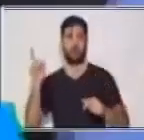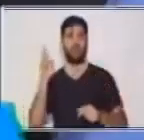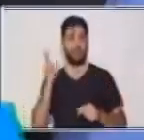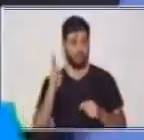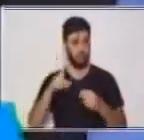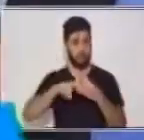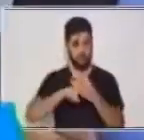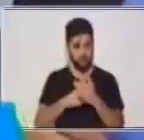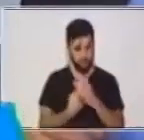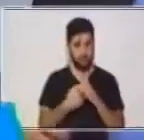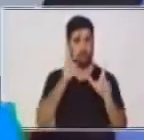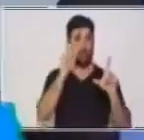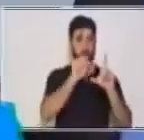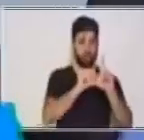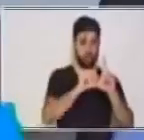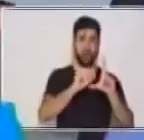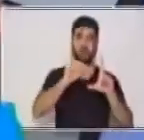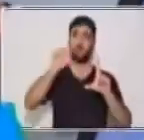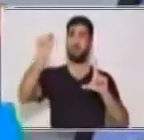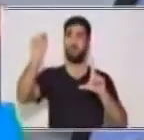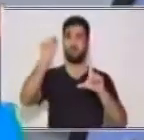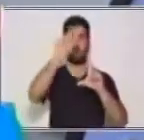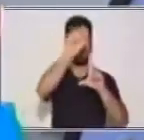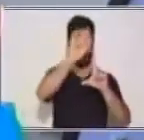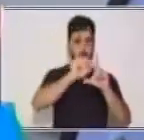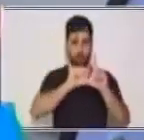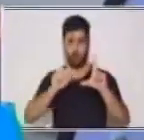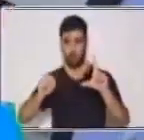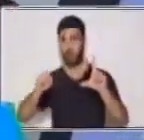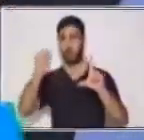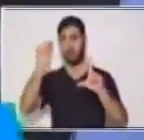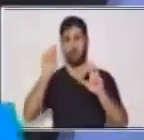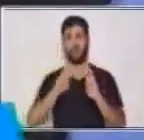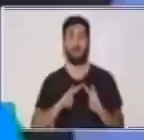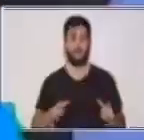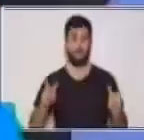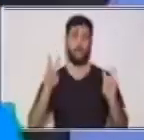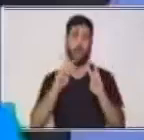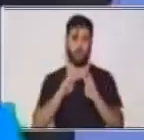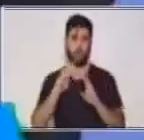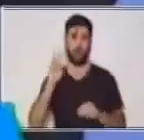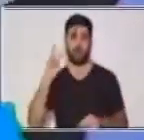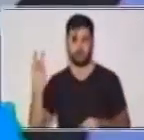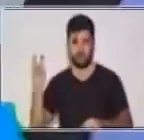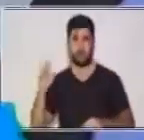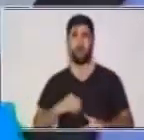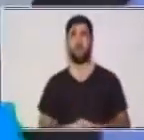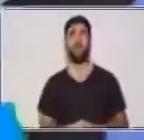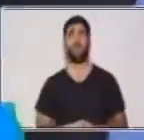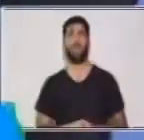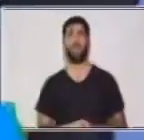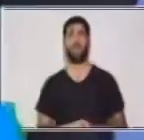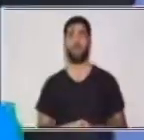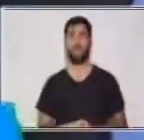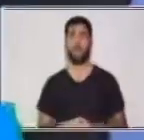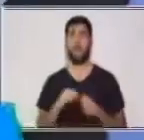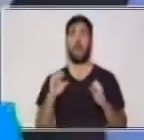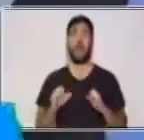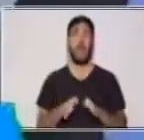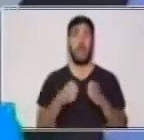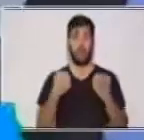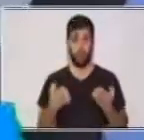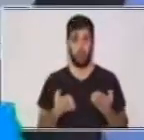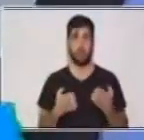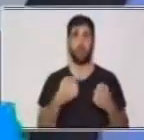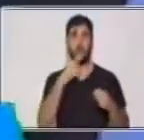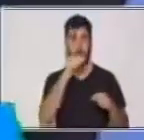origen donde se intersecta el valor de X con el valor de Y, siempre va a ser un ángulo recto. Entonces, alfa